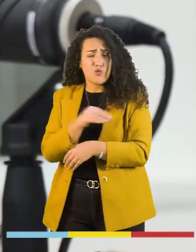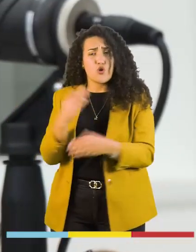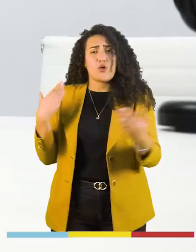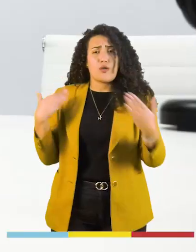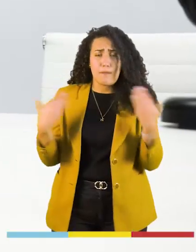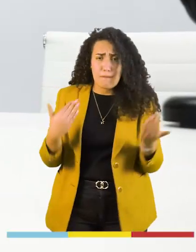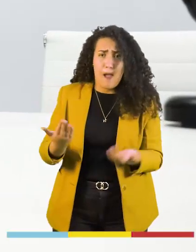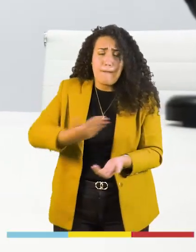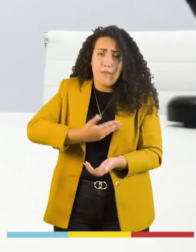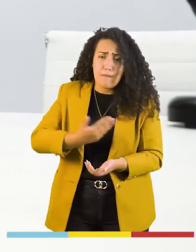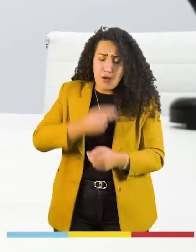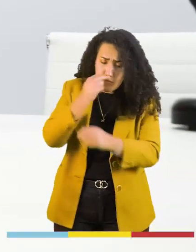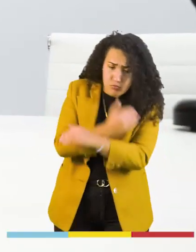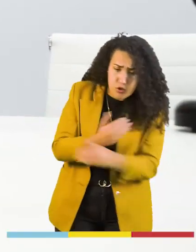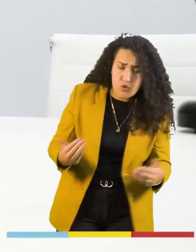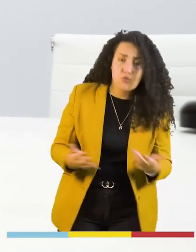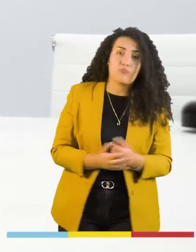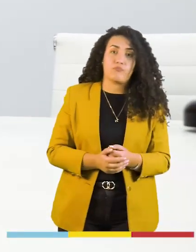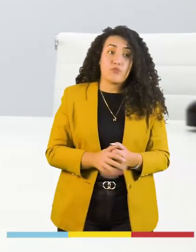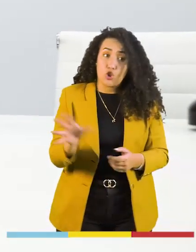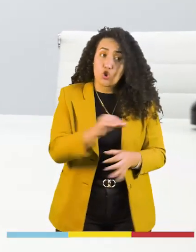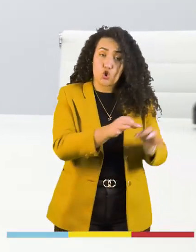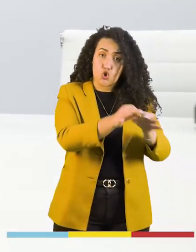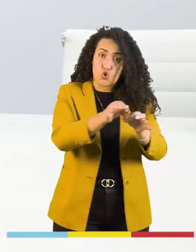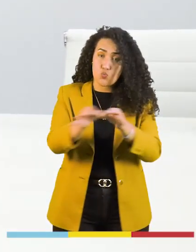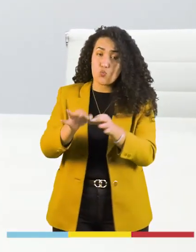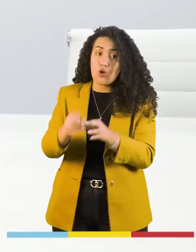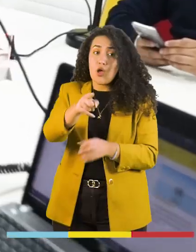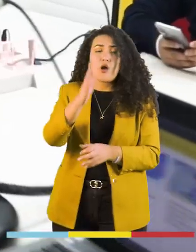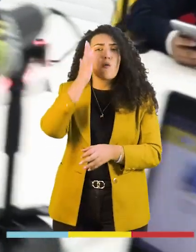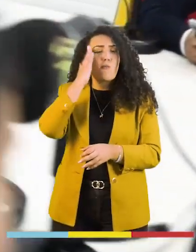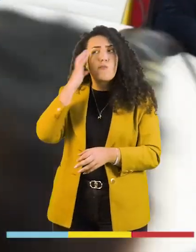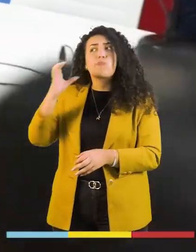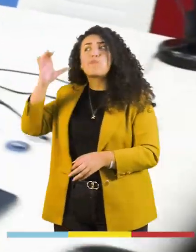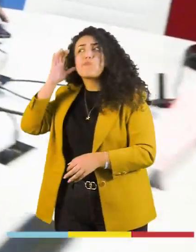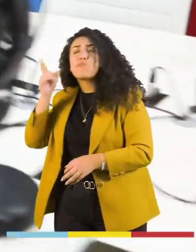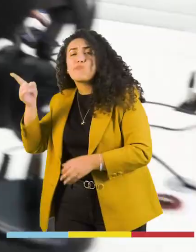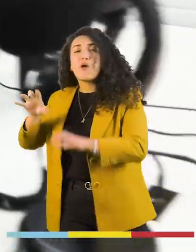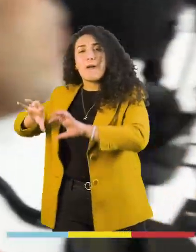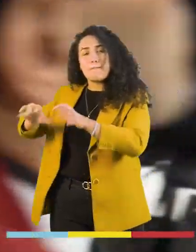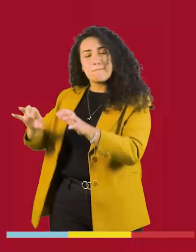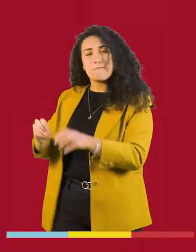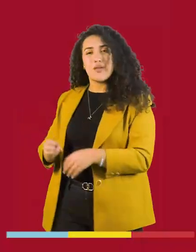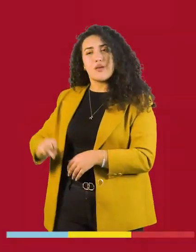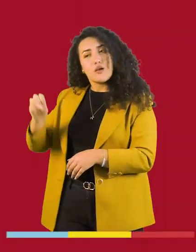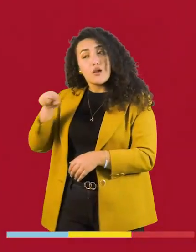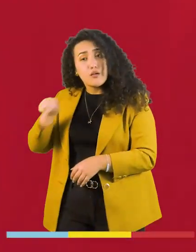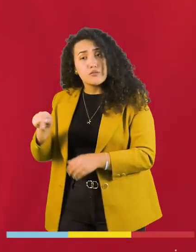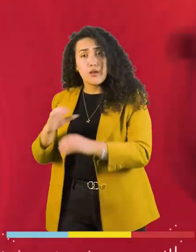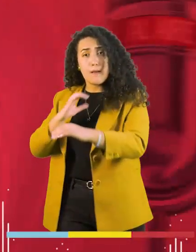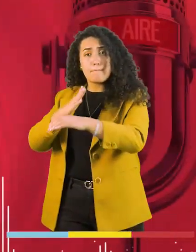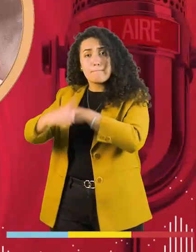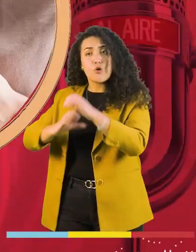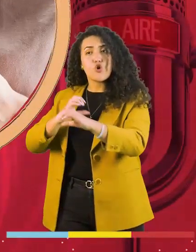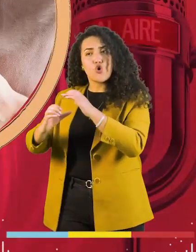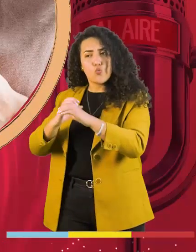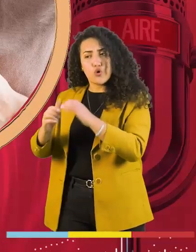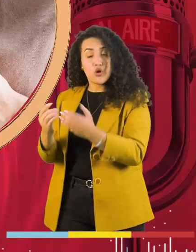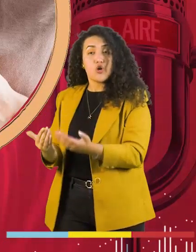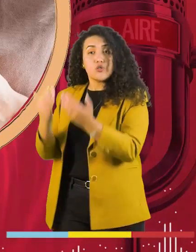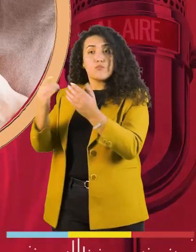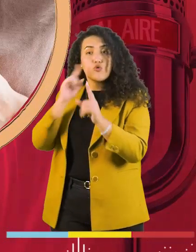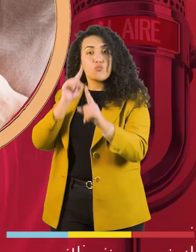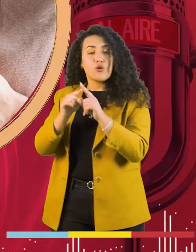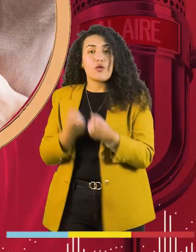para los niños, para las amas de casa, y que cada rincón de Cundinamarca sepa que existe El Dorado Radio y que tienen